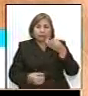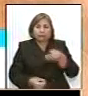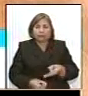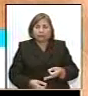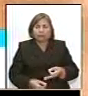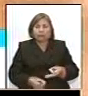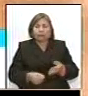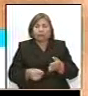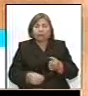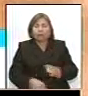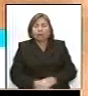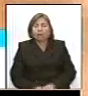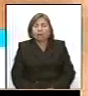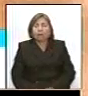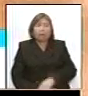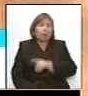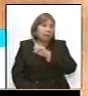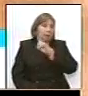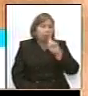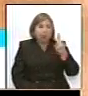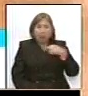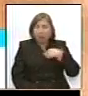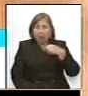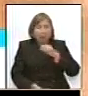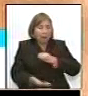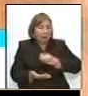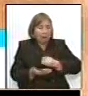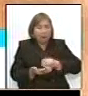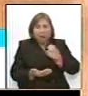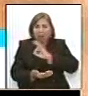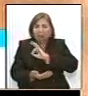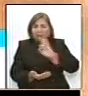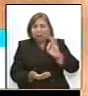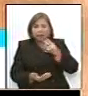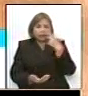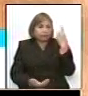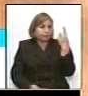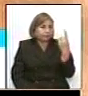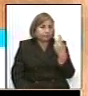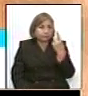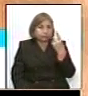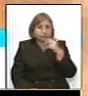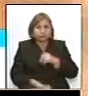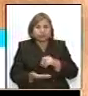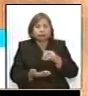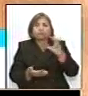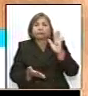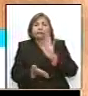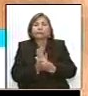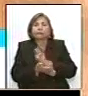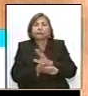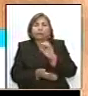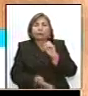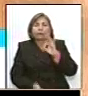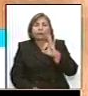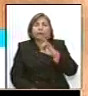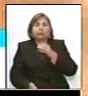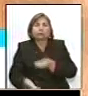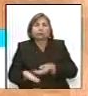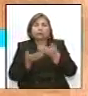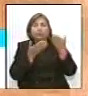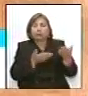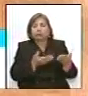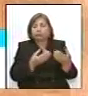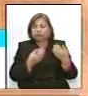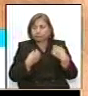cito textualmente, no he firmado dichos informes, únicamente he firmado los oficios que lo llevaron a la Oficialía